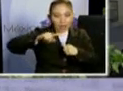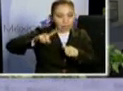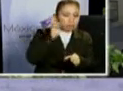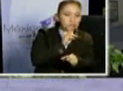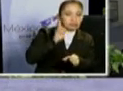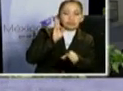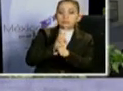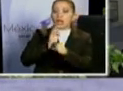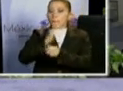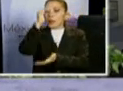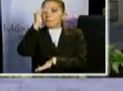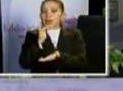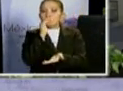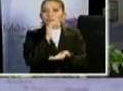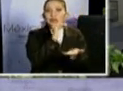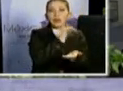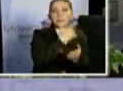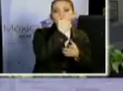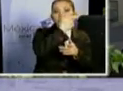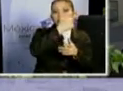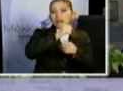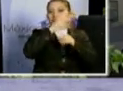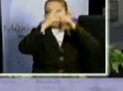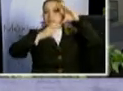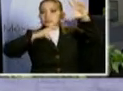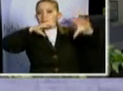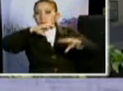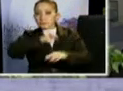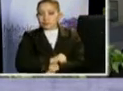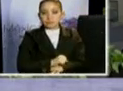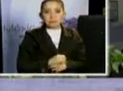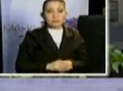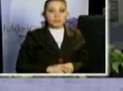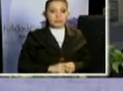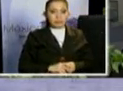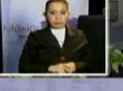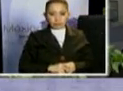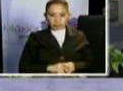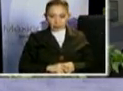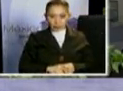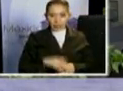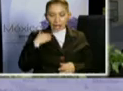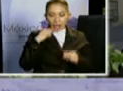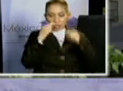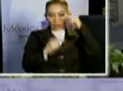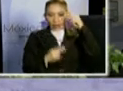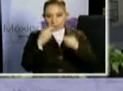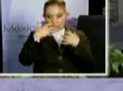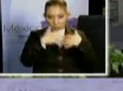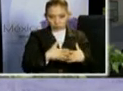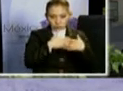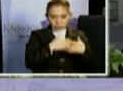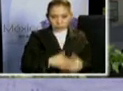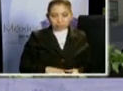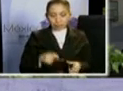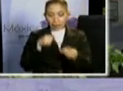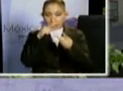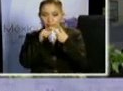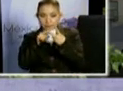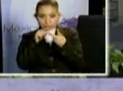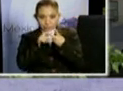de mitigación para reducir las emisiones de gases de efecto de invernadero a niveles preindustriales. El